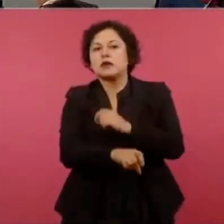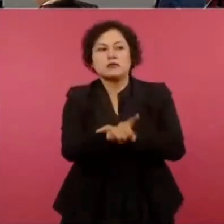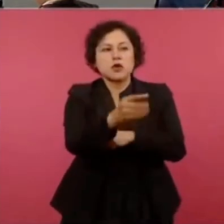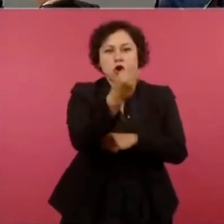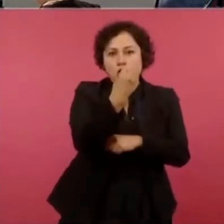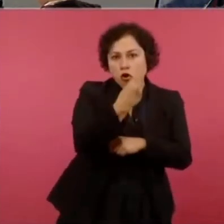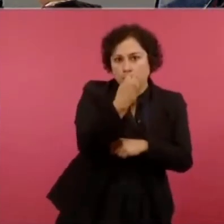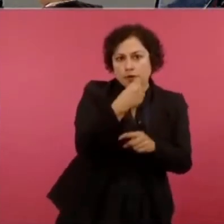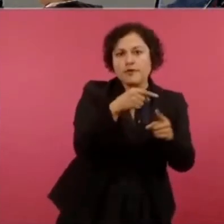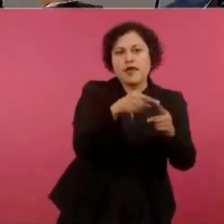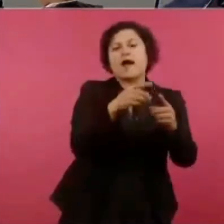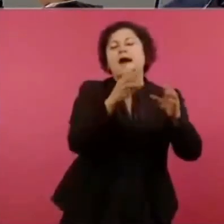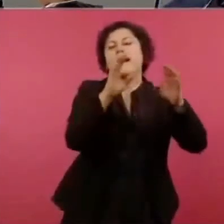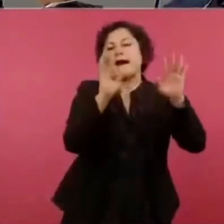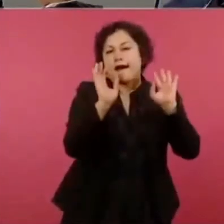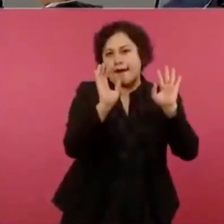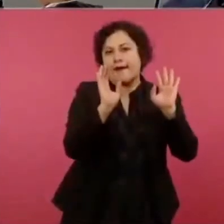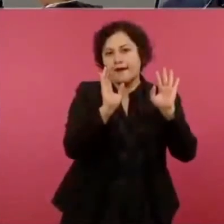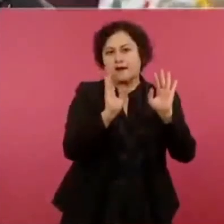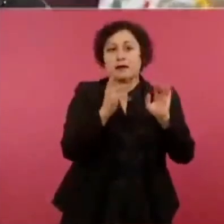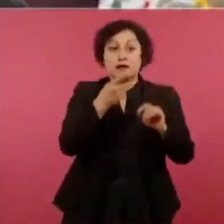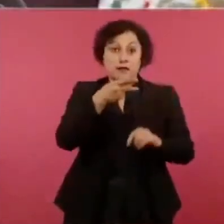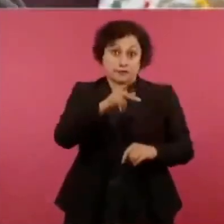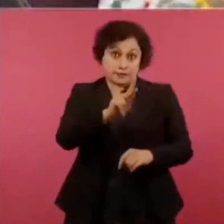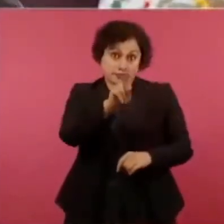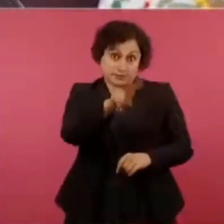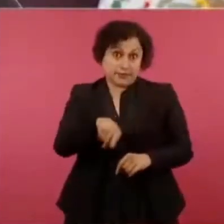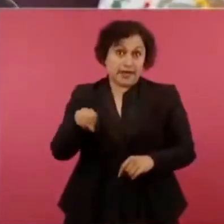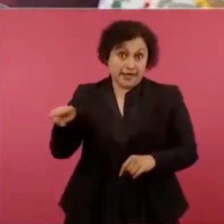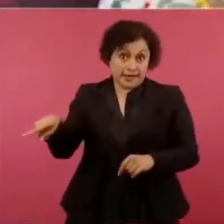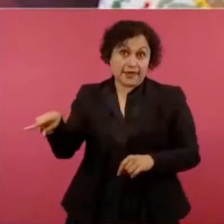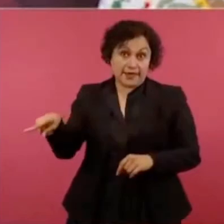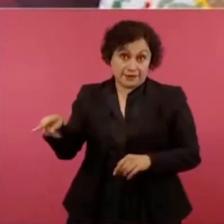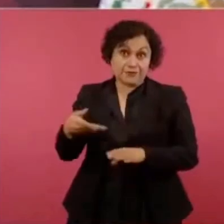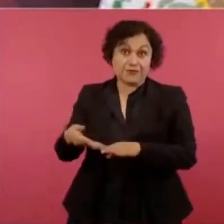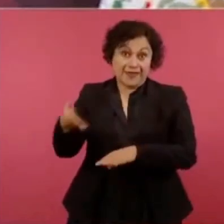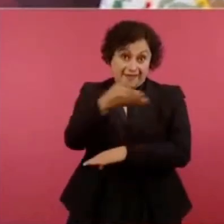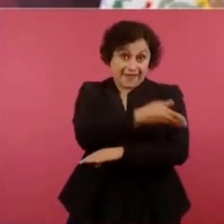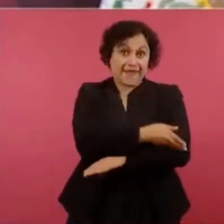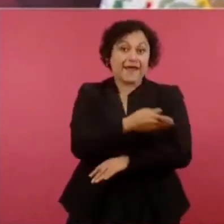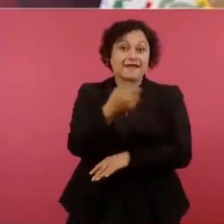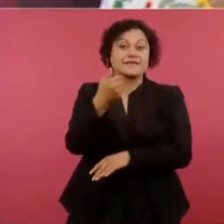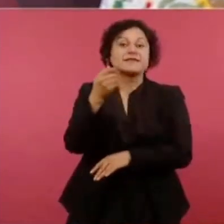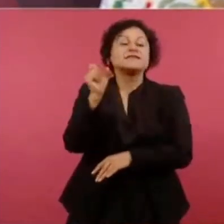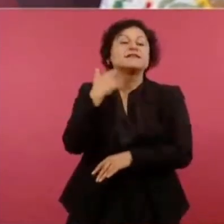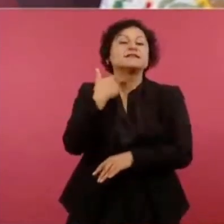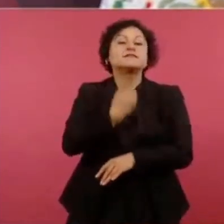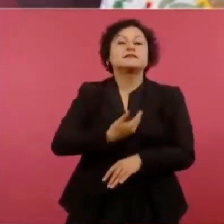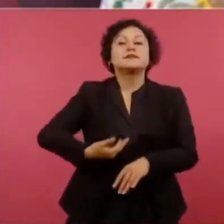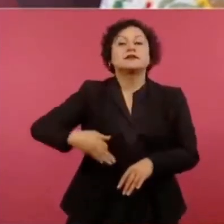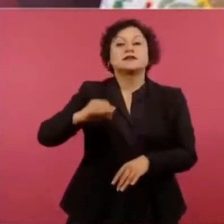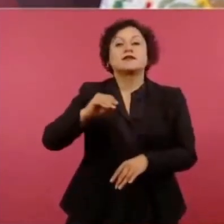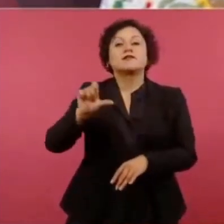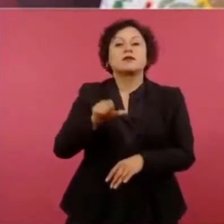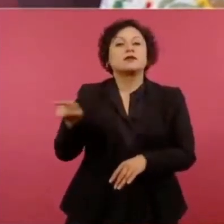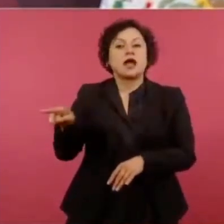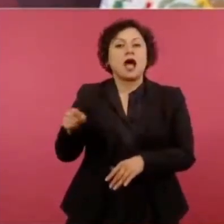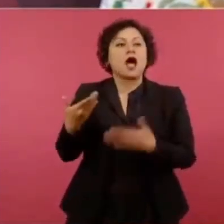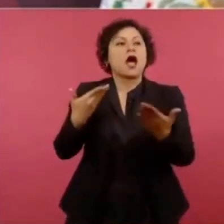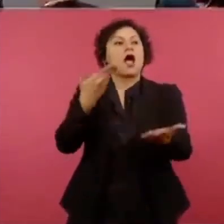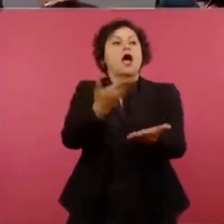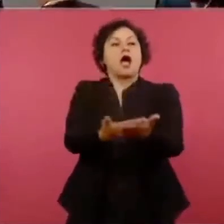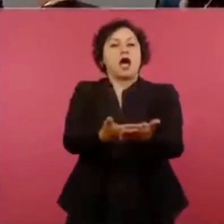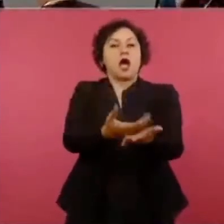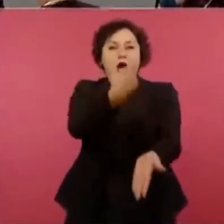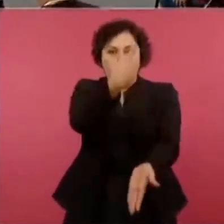que querían también cobrar impuestos en la época precisamente de Fox, pero nos opusimos.